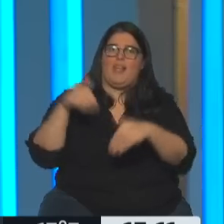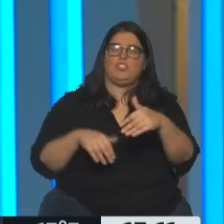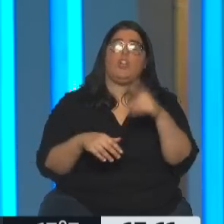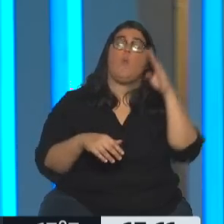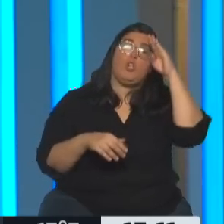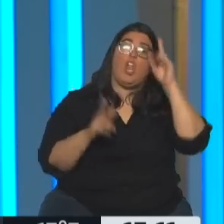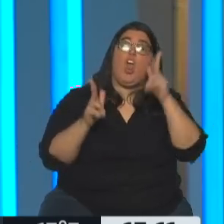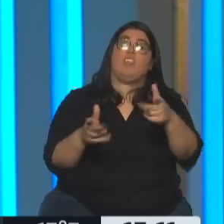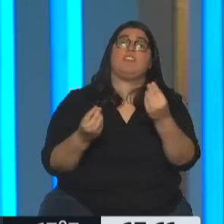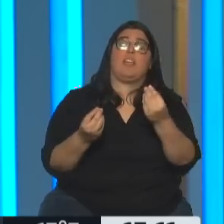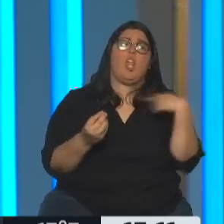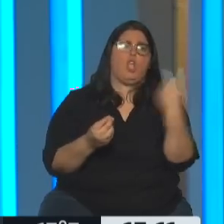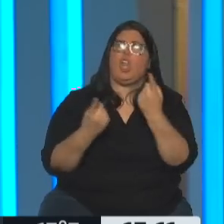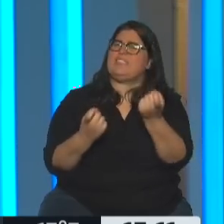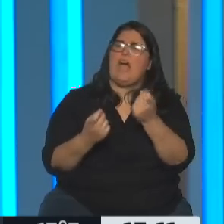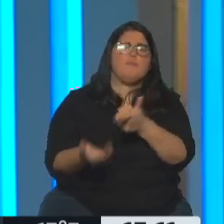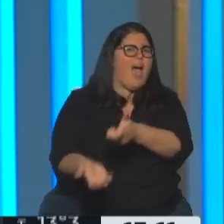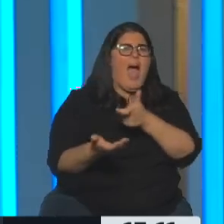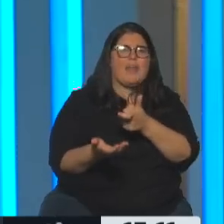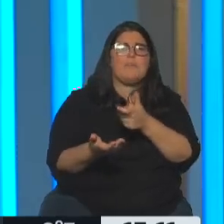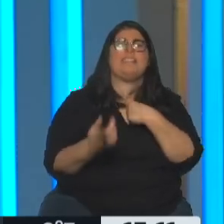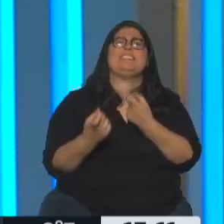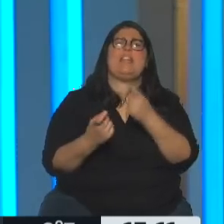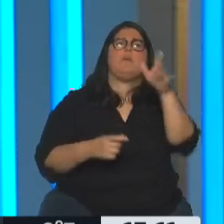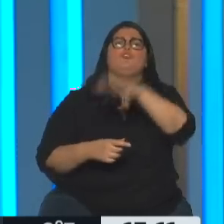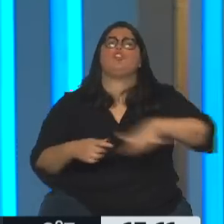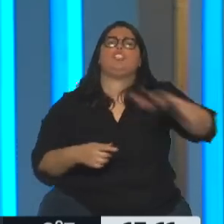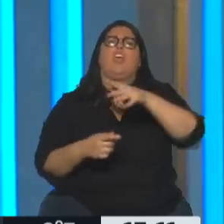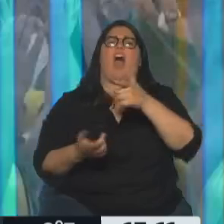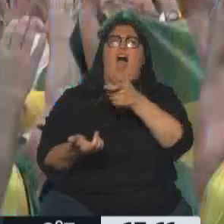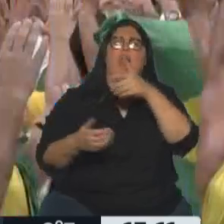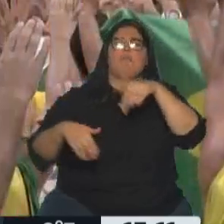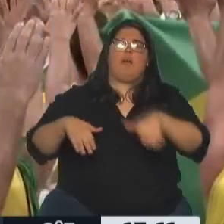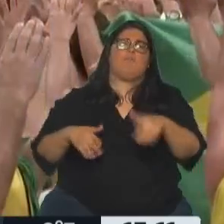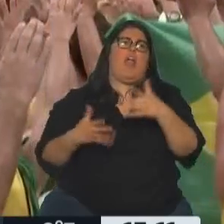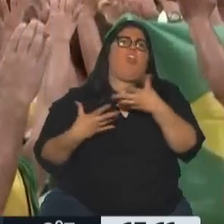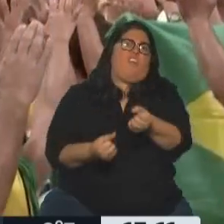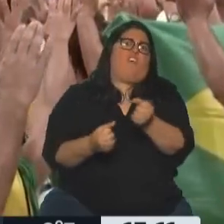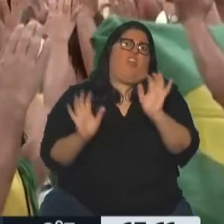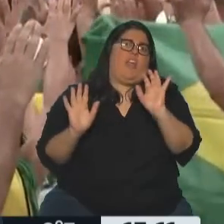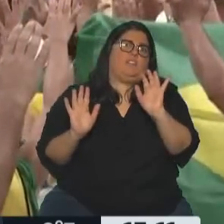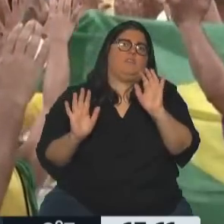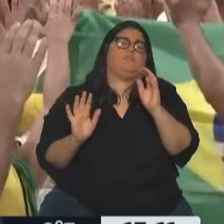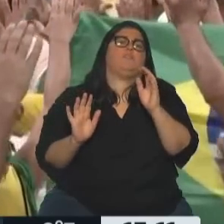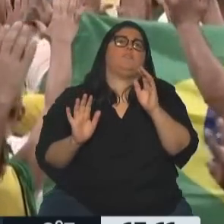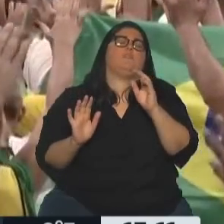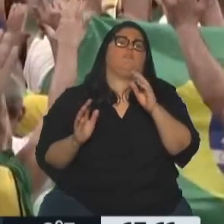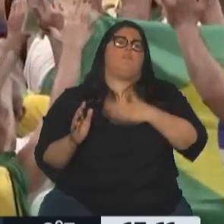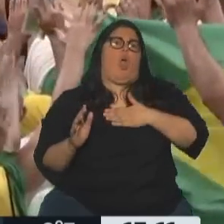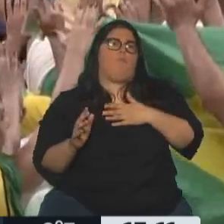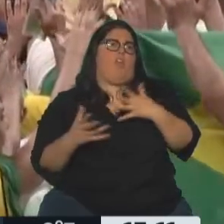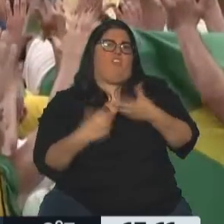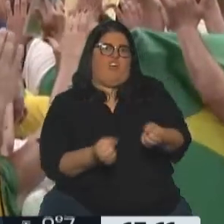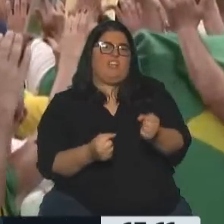es: necesitamos las armas, que la sociedad esté armada para la defensa de lo que sería, digamos, defensa propia